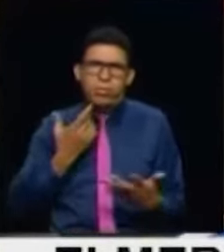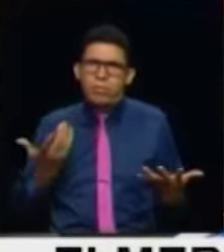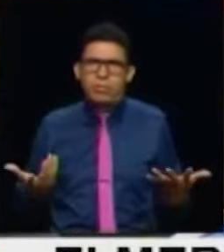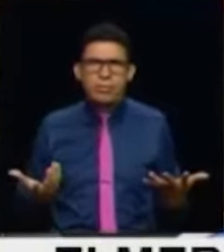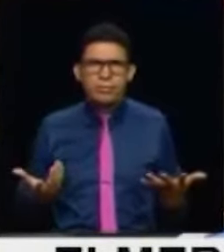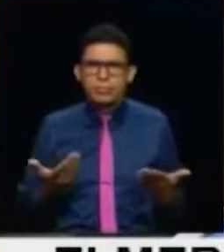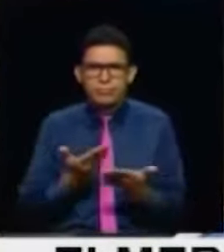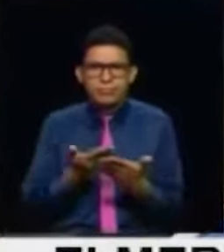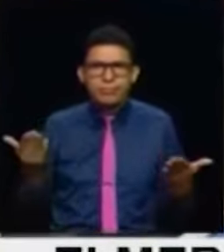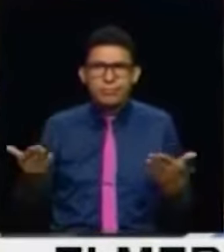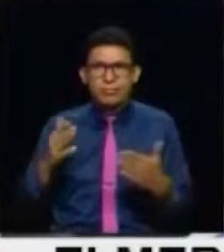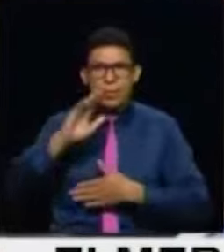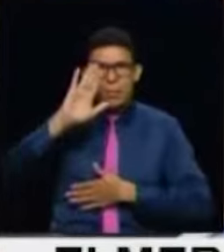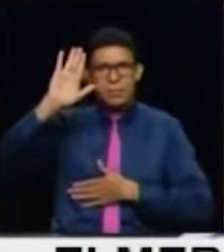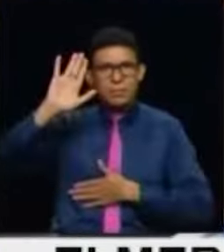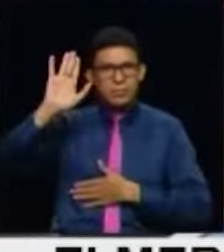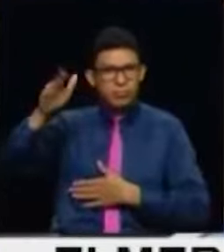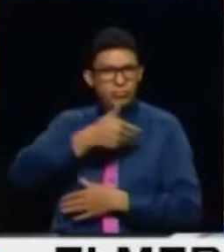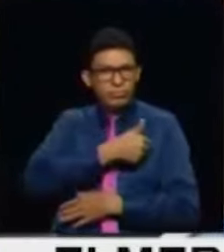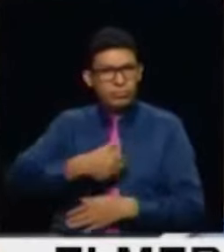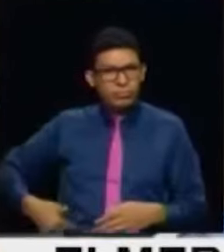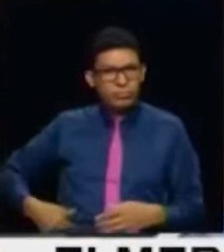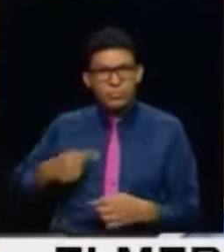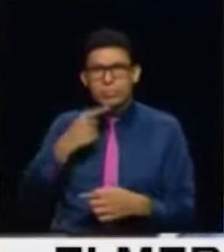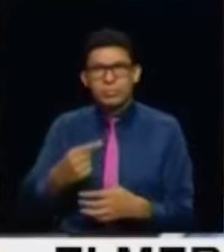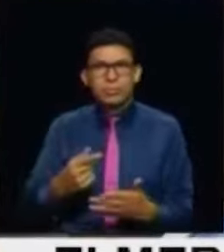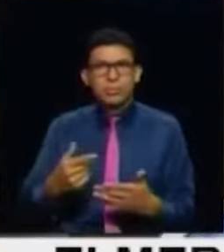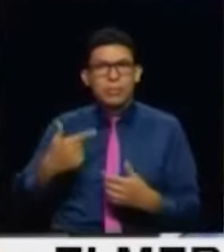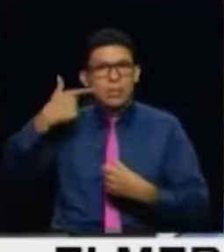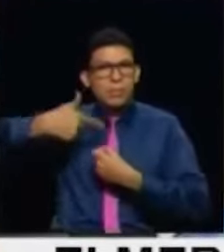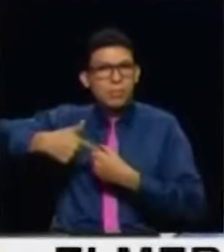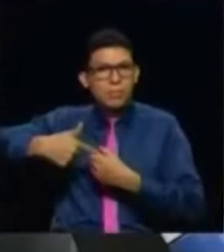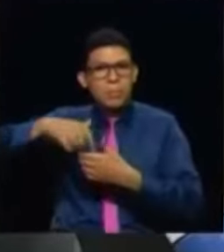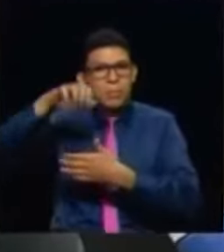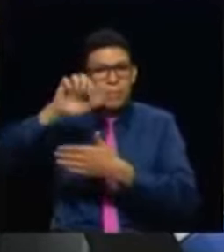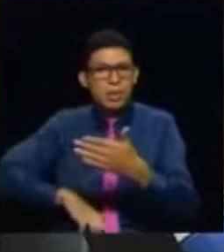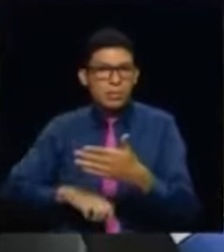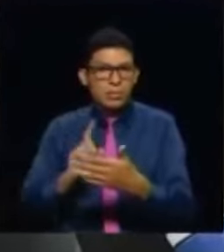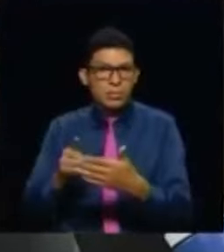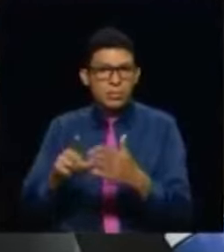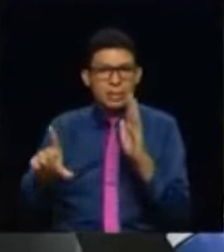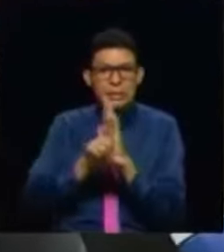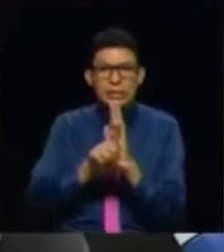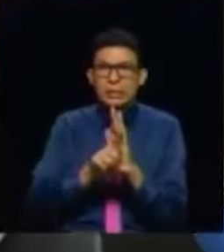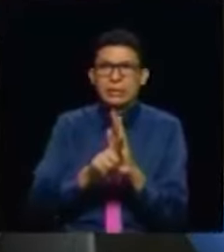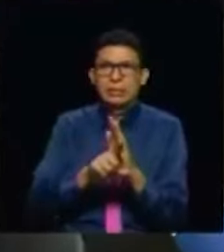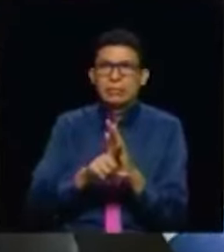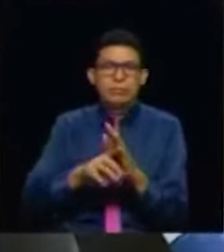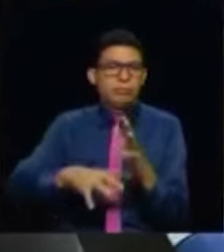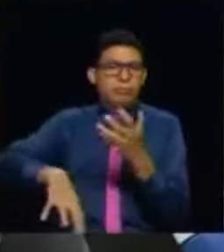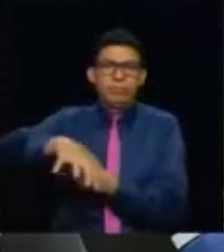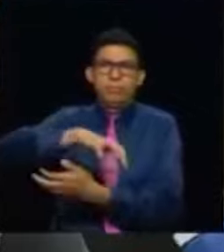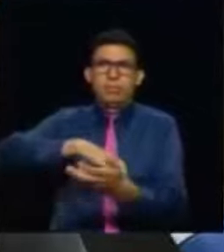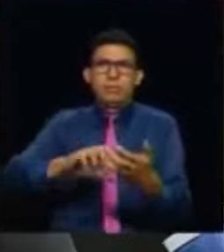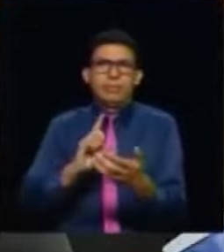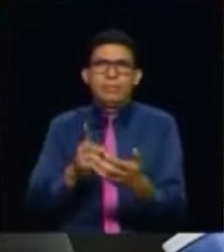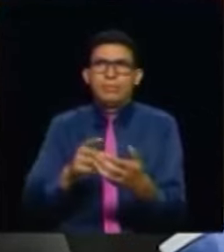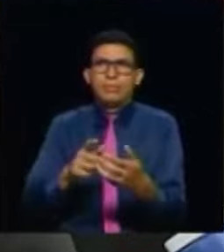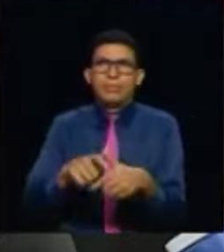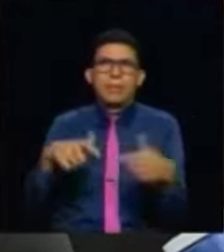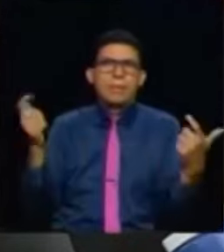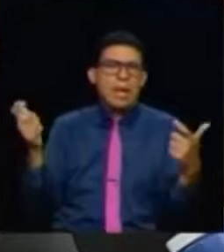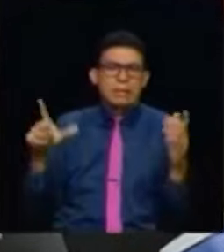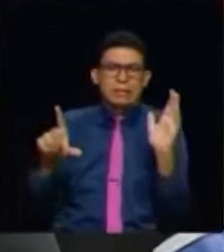cosas que nos dio el presidente Petro, el bajo de combustibles, la ilegalidad nos tiene por todos lados, ya son más los